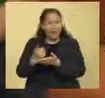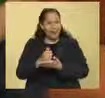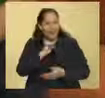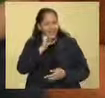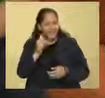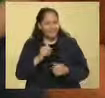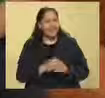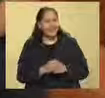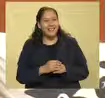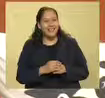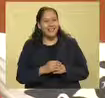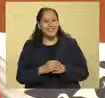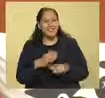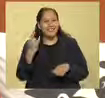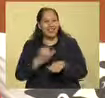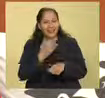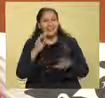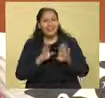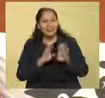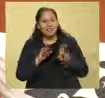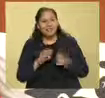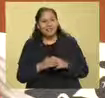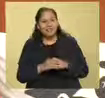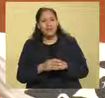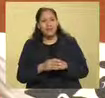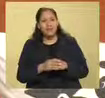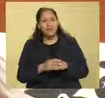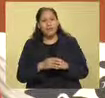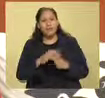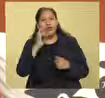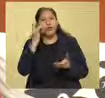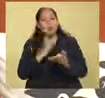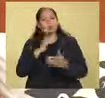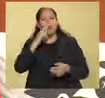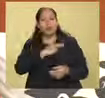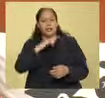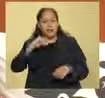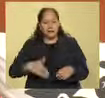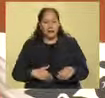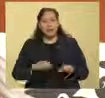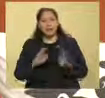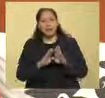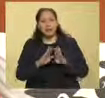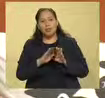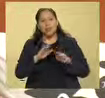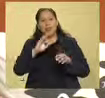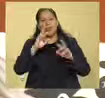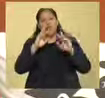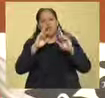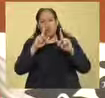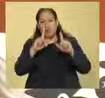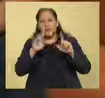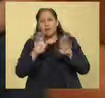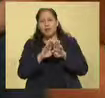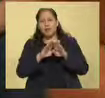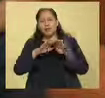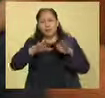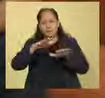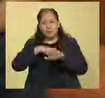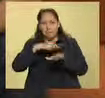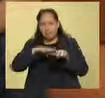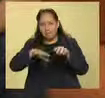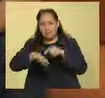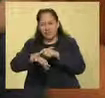y afortunadamente pues la única lesión que tuve fue una fractura en el empeine una fractura de